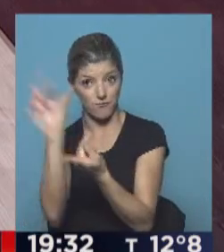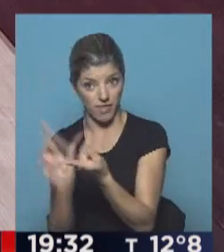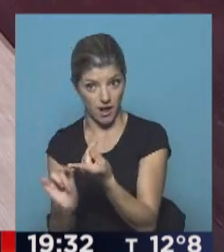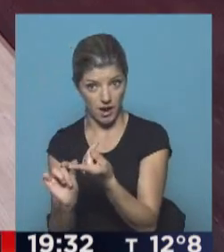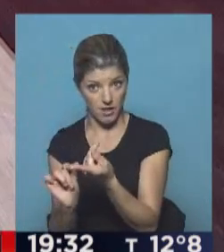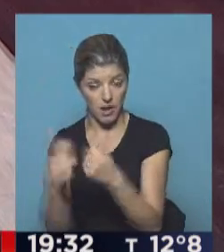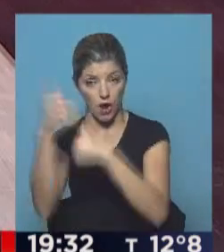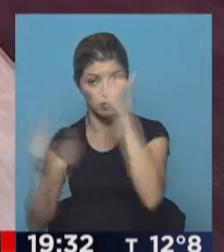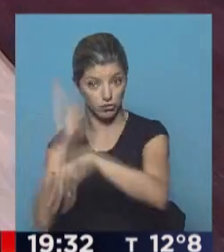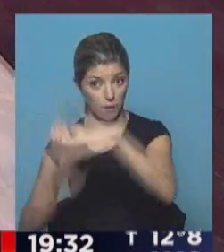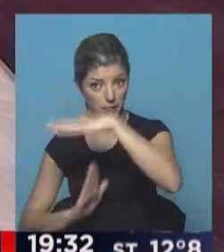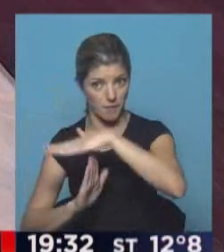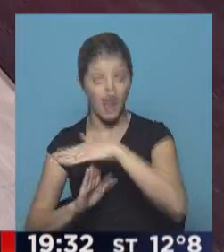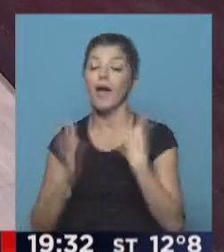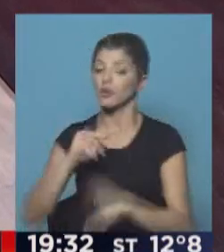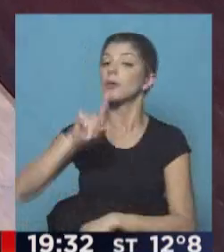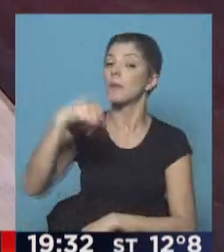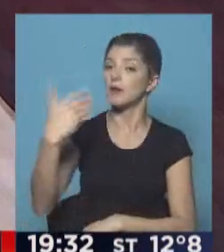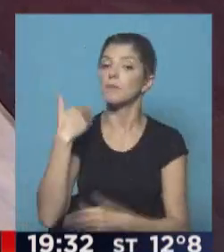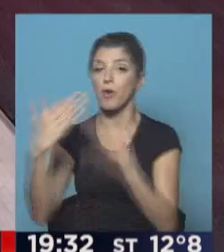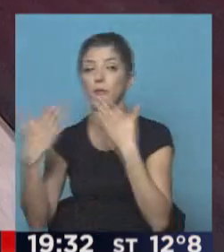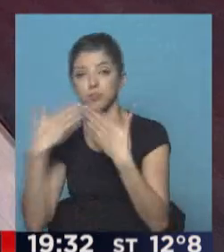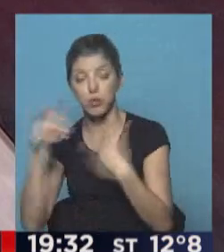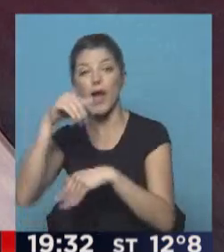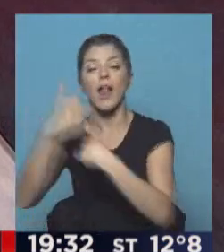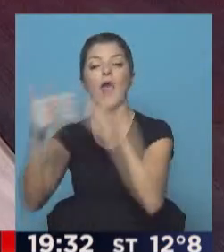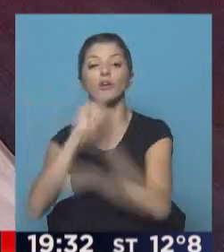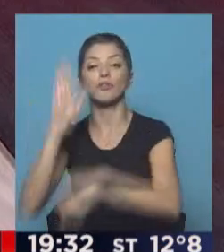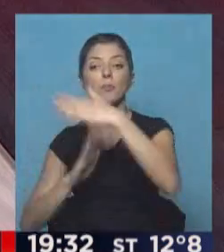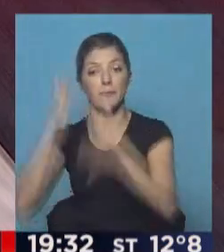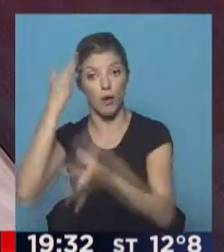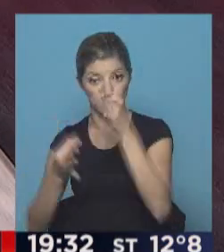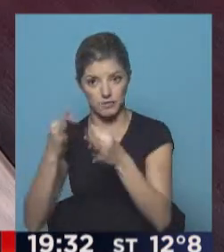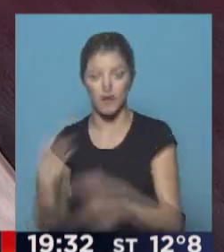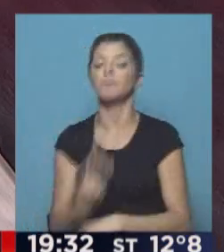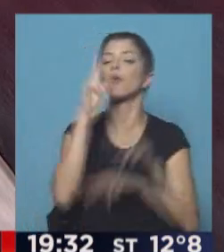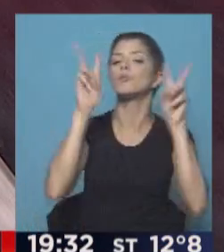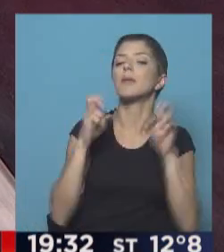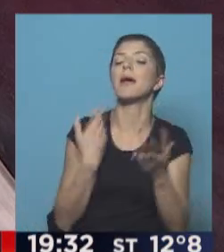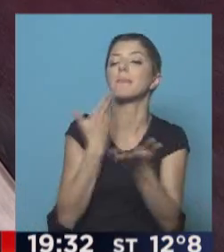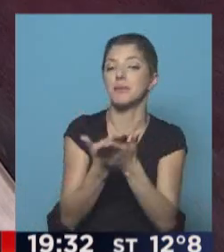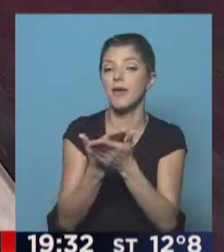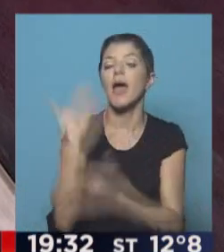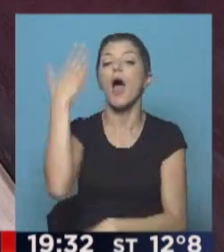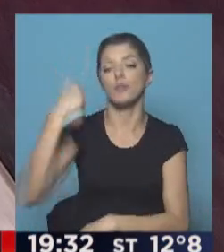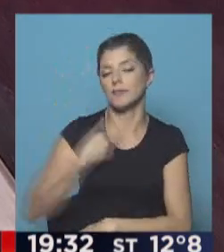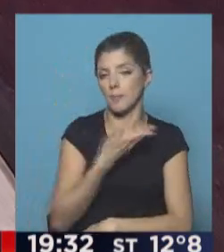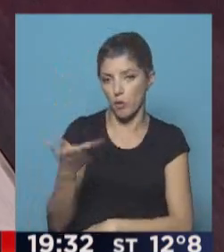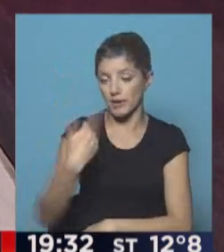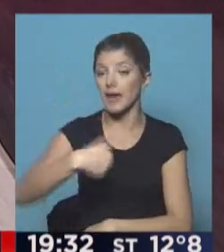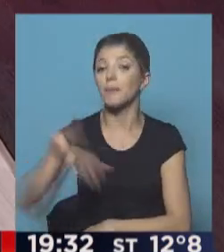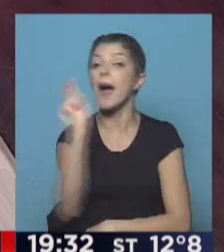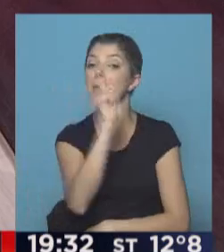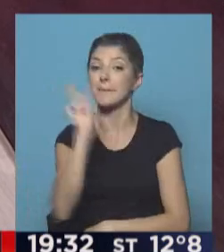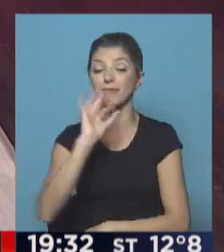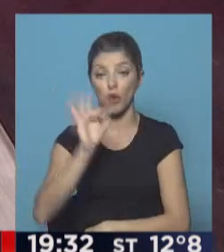tema mañana, digamos, a partir de mañana podrá ser discutido por la Corte. Uno de los temas que pide la Corte son audiencias públicas, las habrá en el mes de octubre. Son